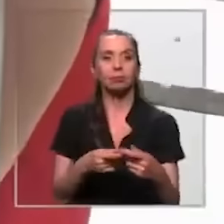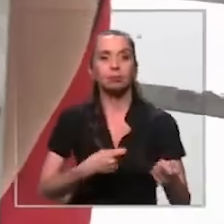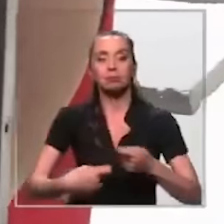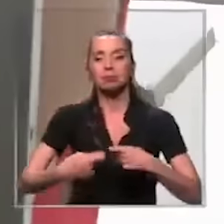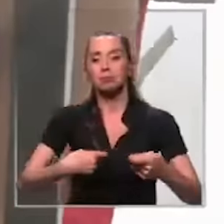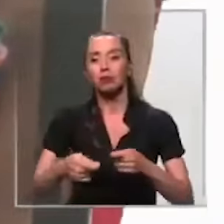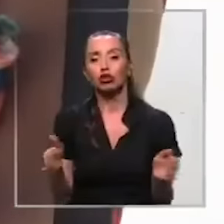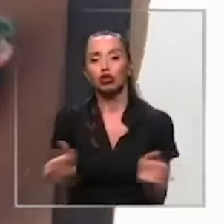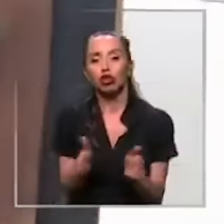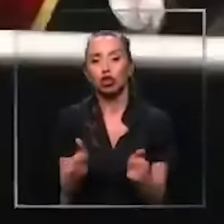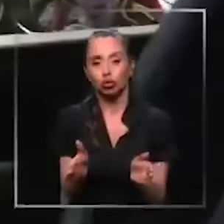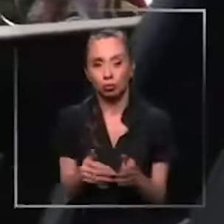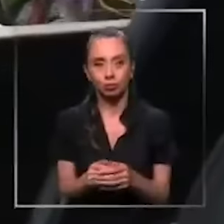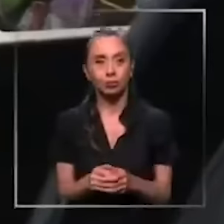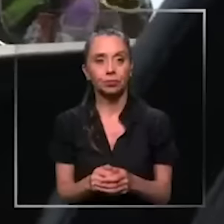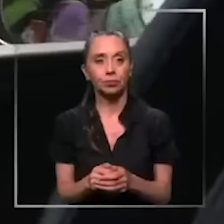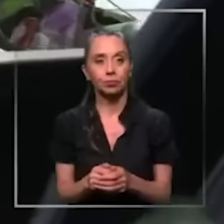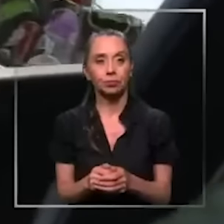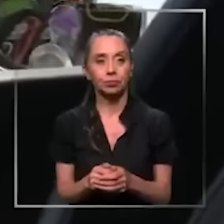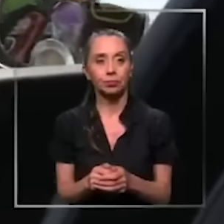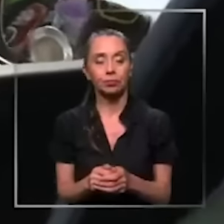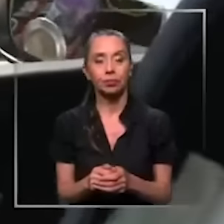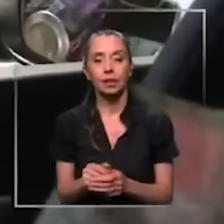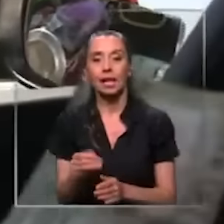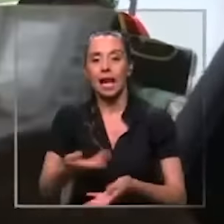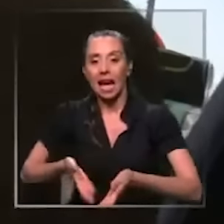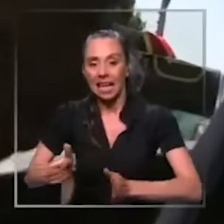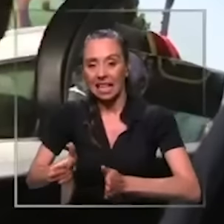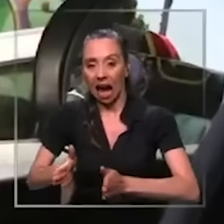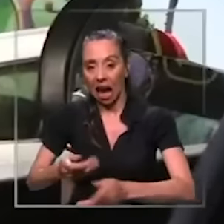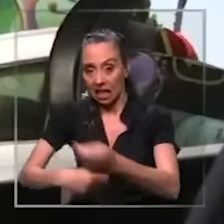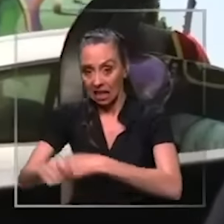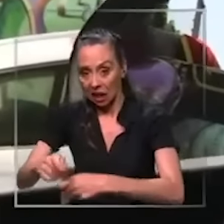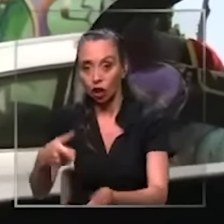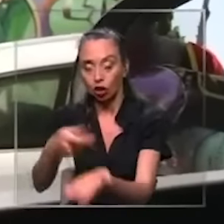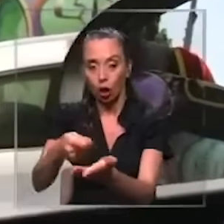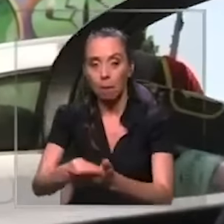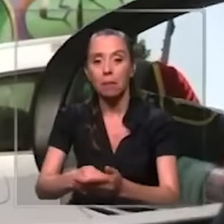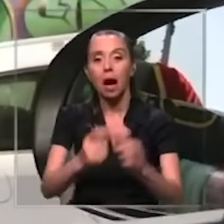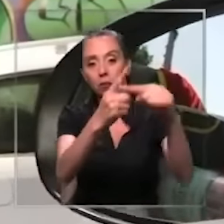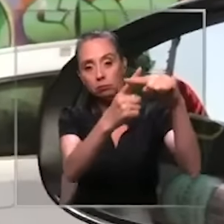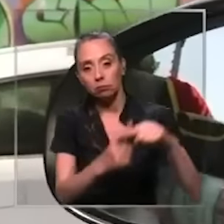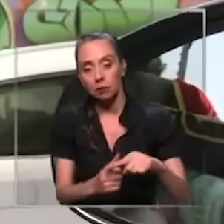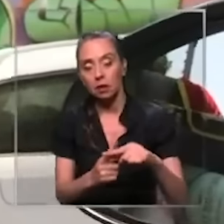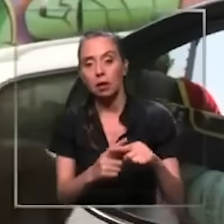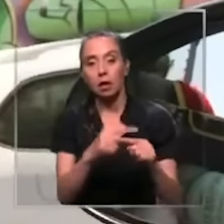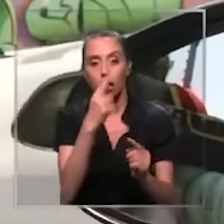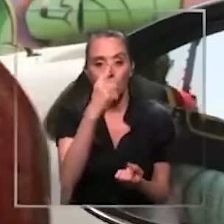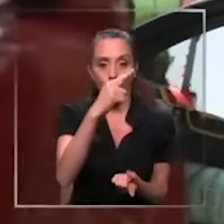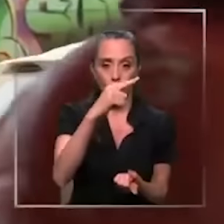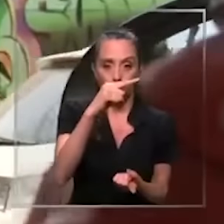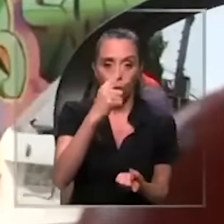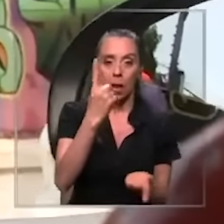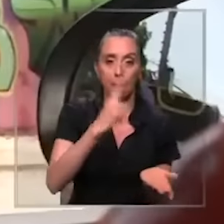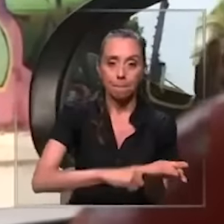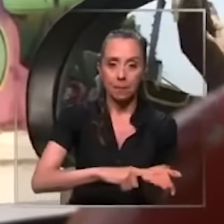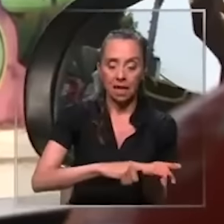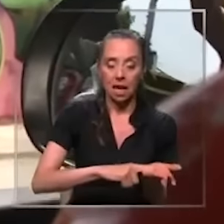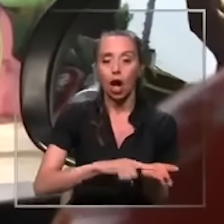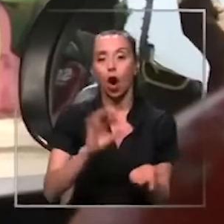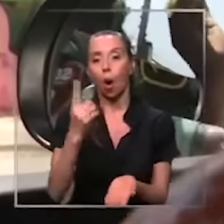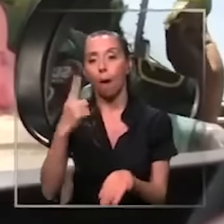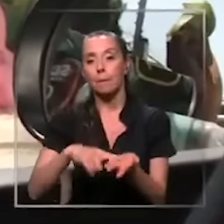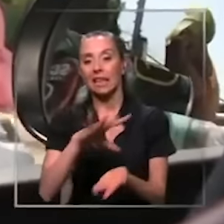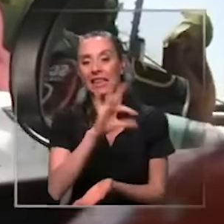kioscos y al comercio ambulante. Gastamos entre 1.000 y 1.500 pesos por cada botella